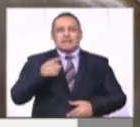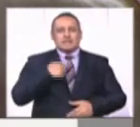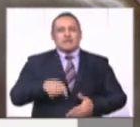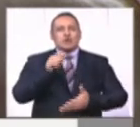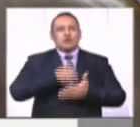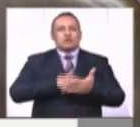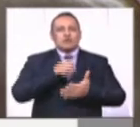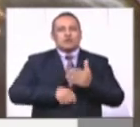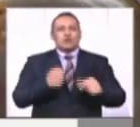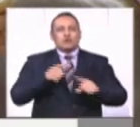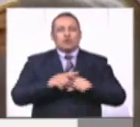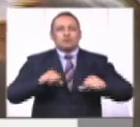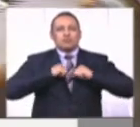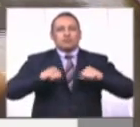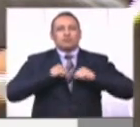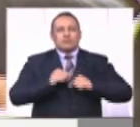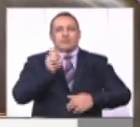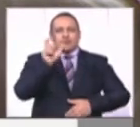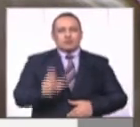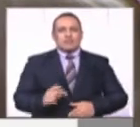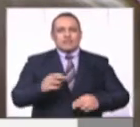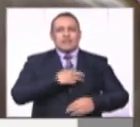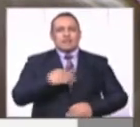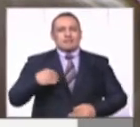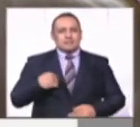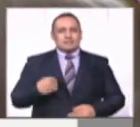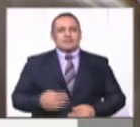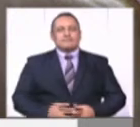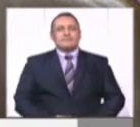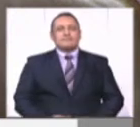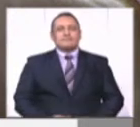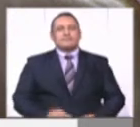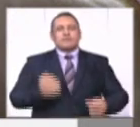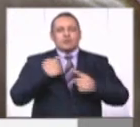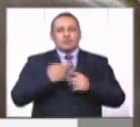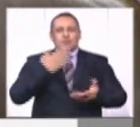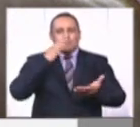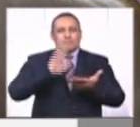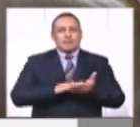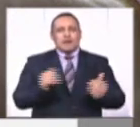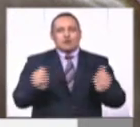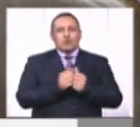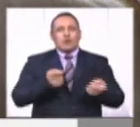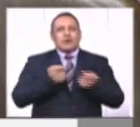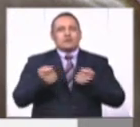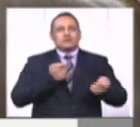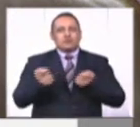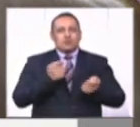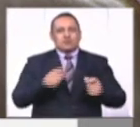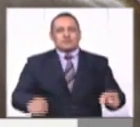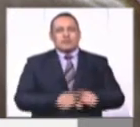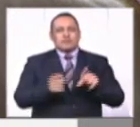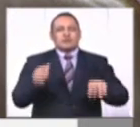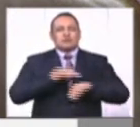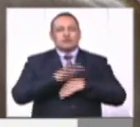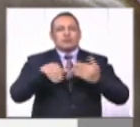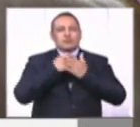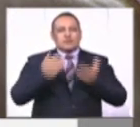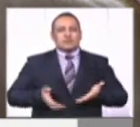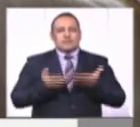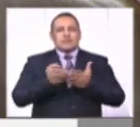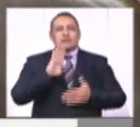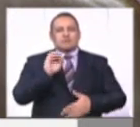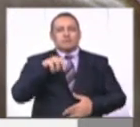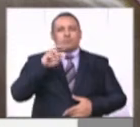contrató al entrenador personal de la ministra por incapacidad en su gestión sobre la entrega del Bono